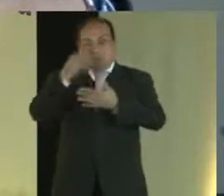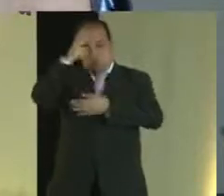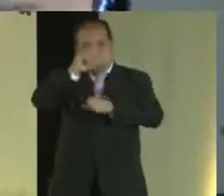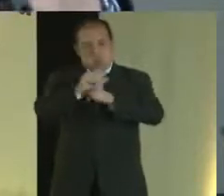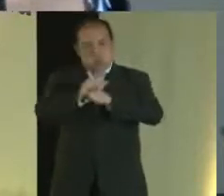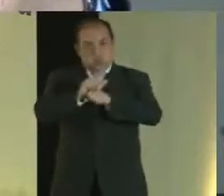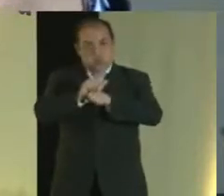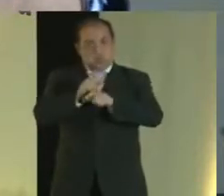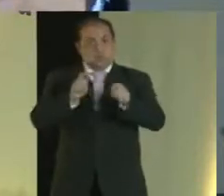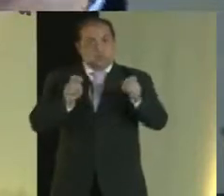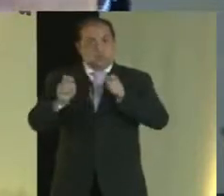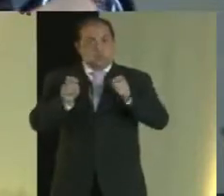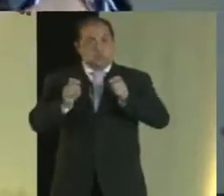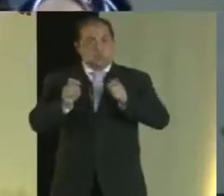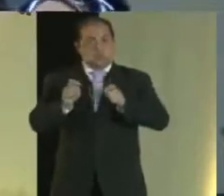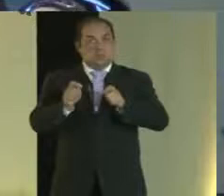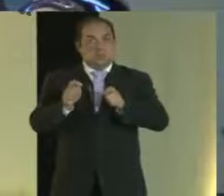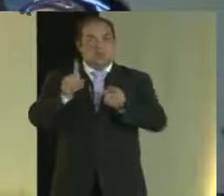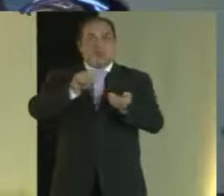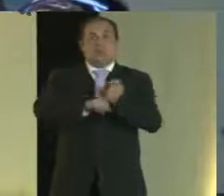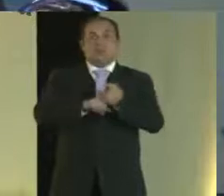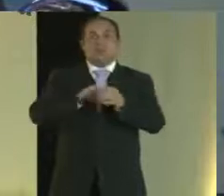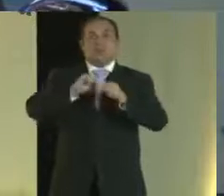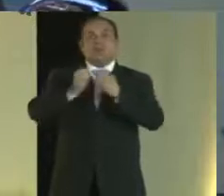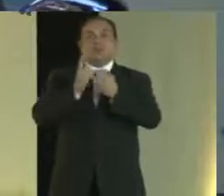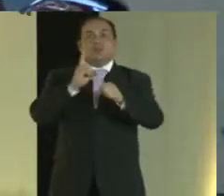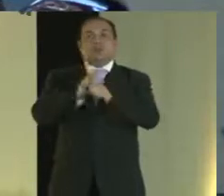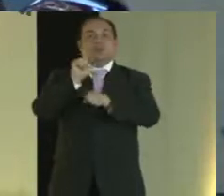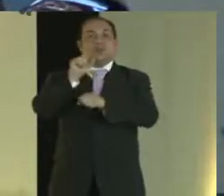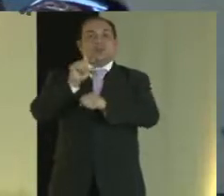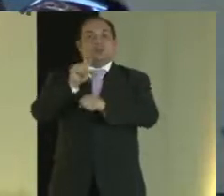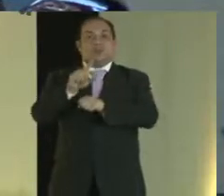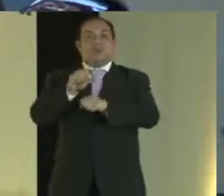impera en la sociedad y también en los sindicatos.